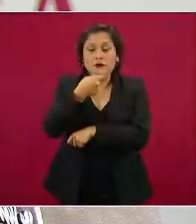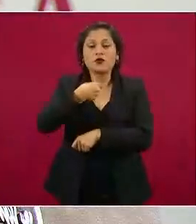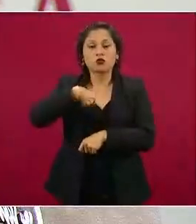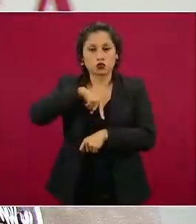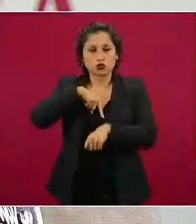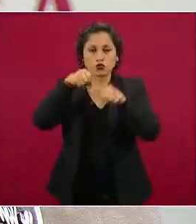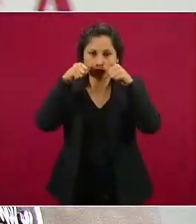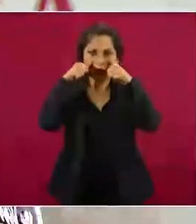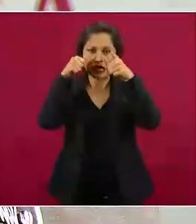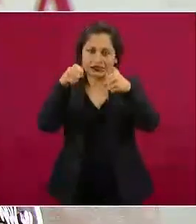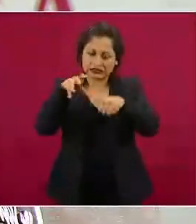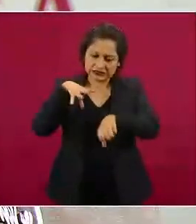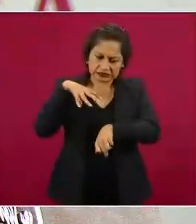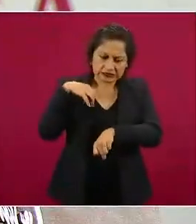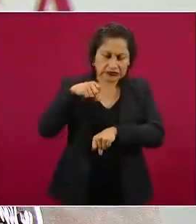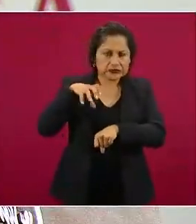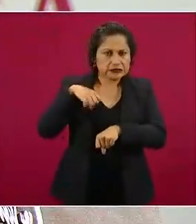porque